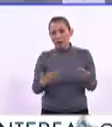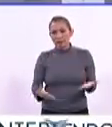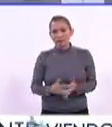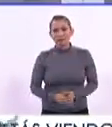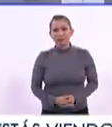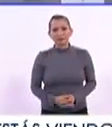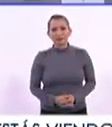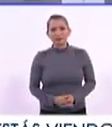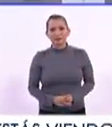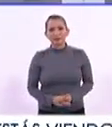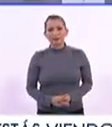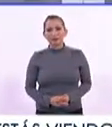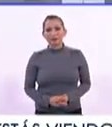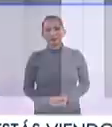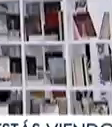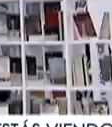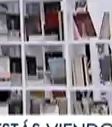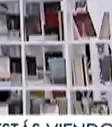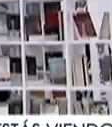hoy.